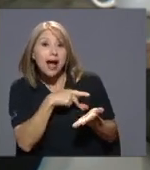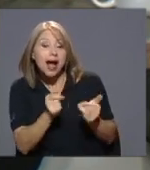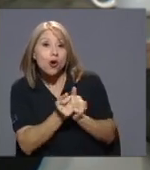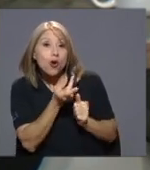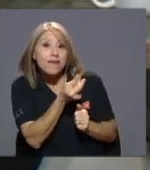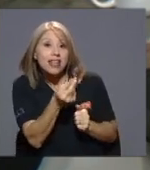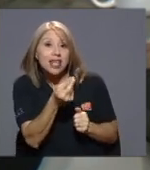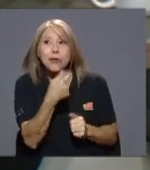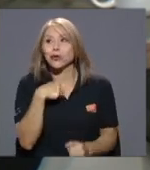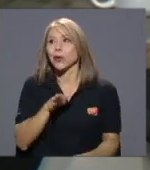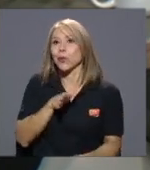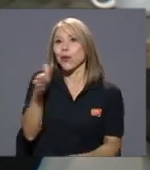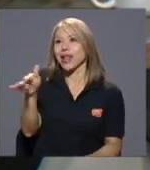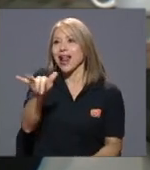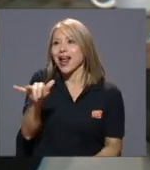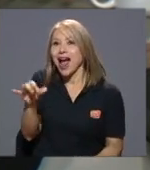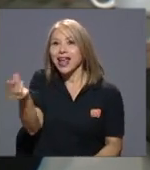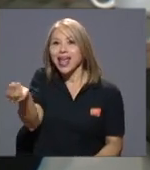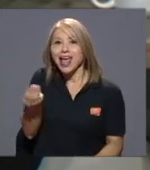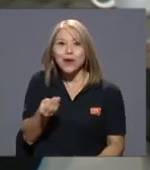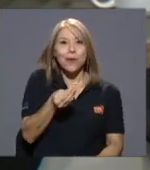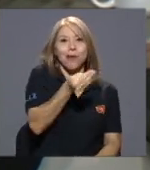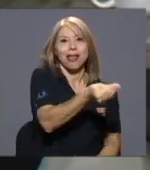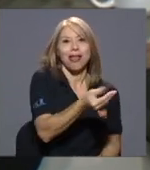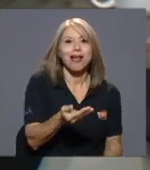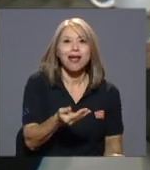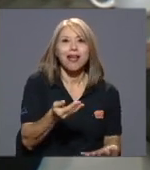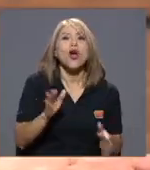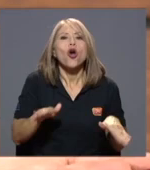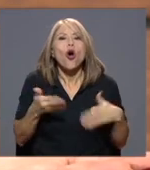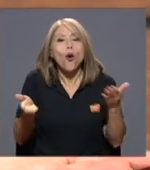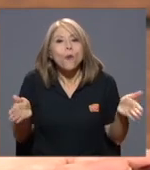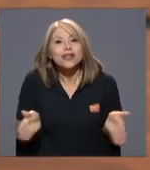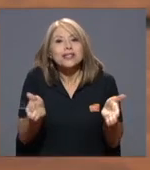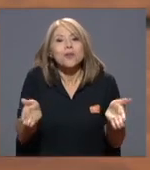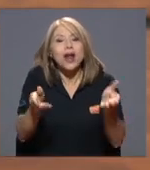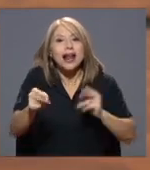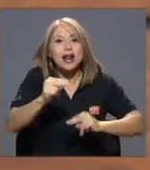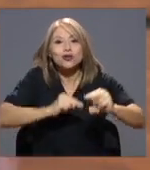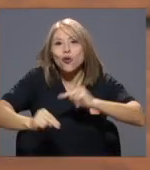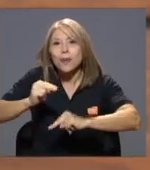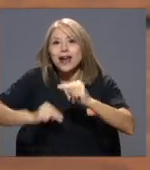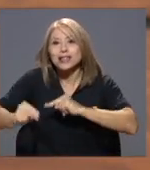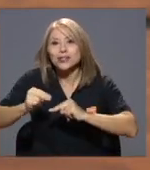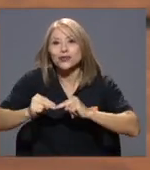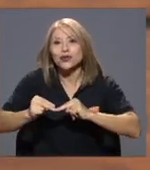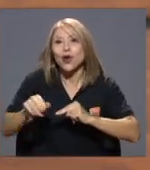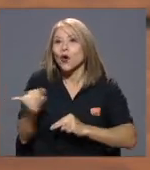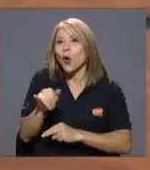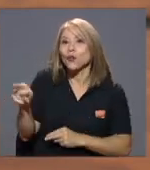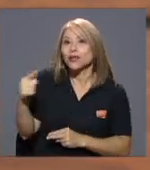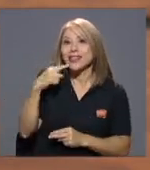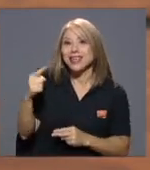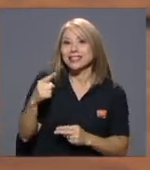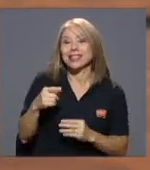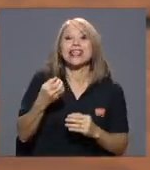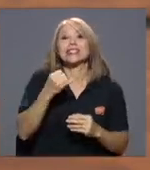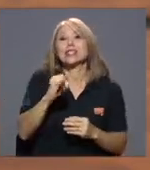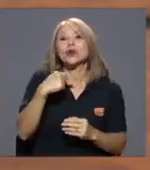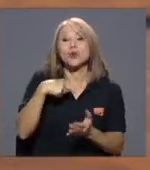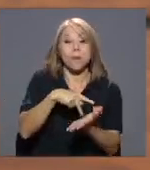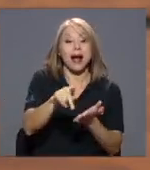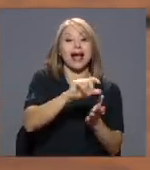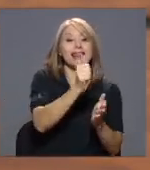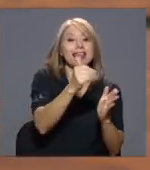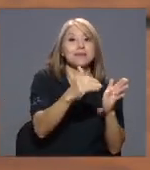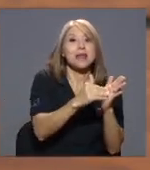efectivo, y se devuelve, ¿verdad? ¿Cómo estimular a los comercios? Porque como usted bien dice, de esos 10 mil colones no le retorna todo porque tiene que dejarle al banco